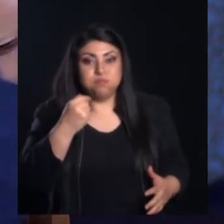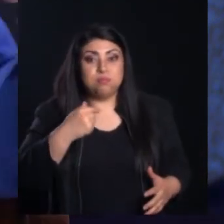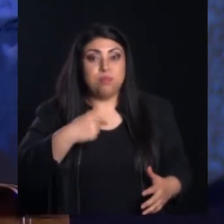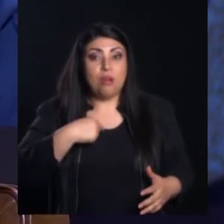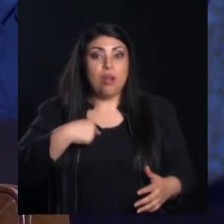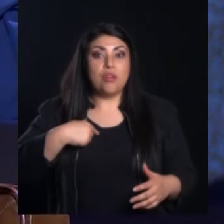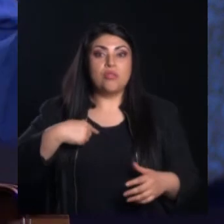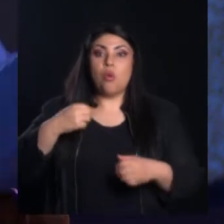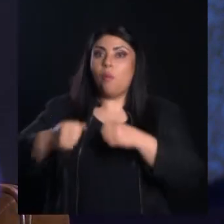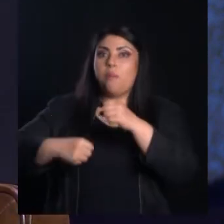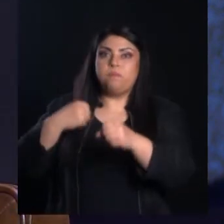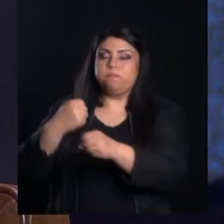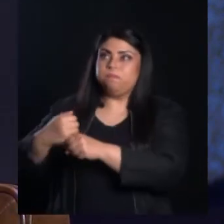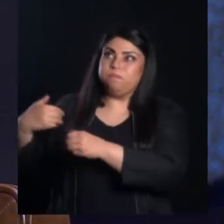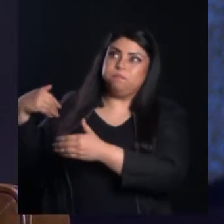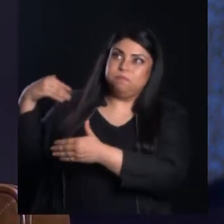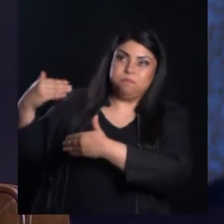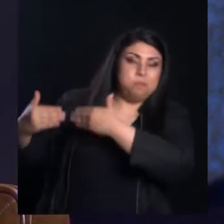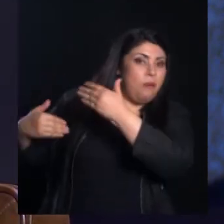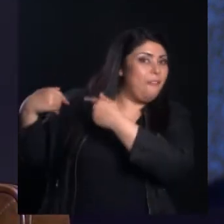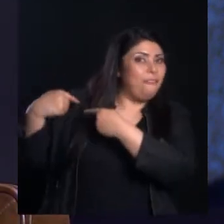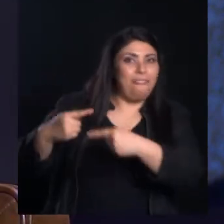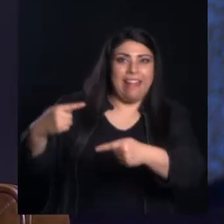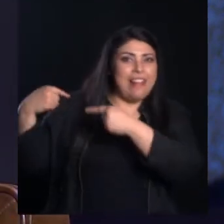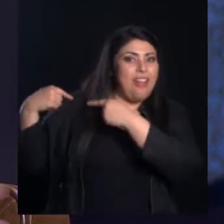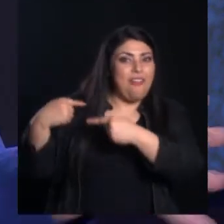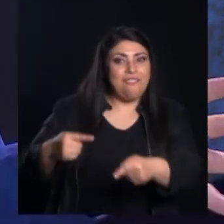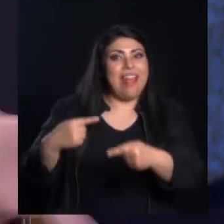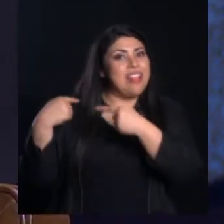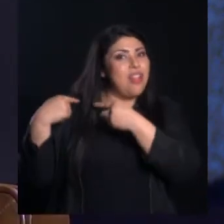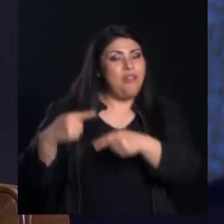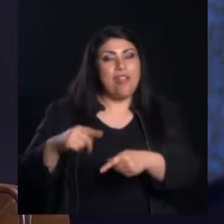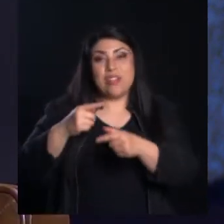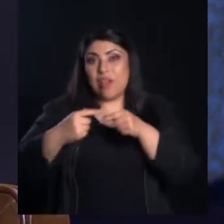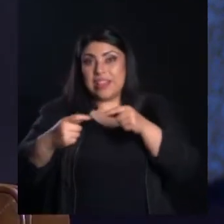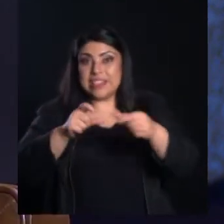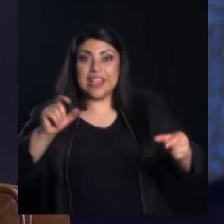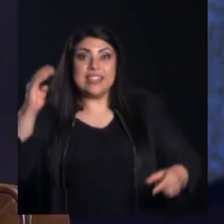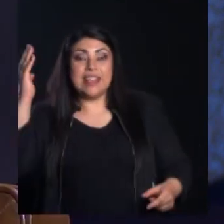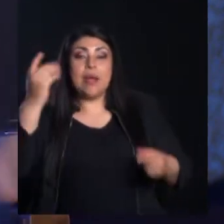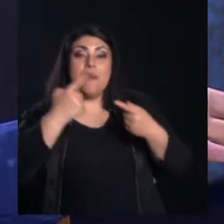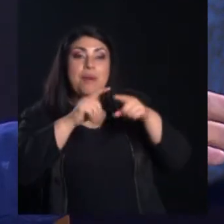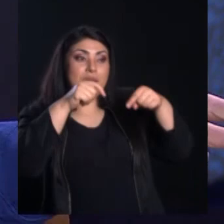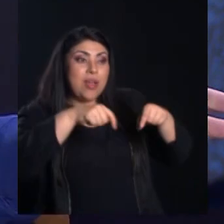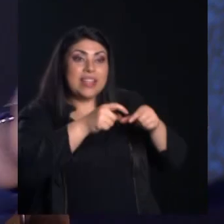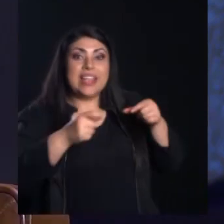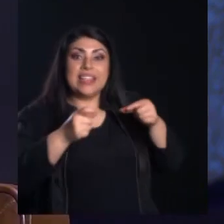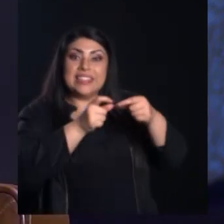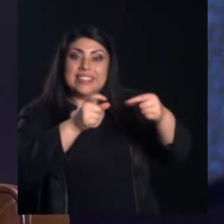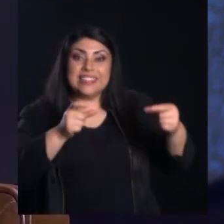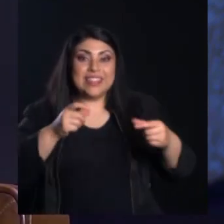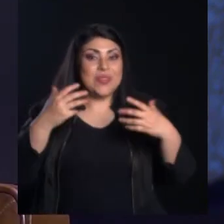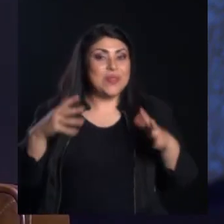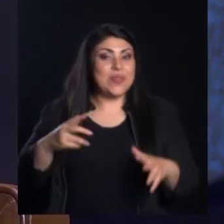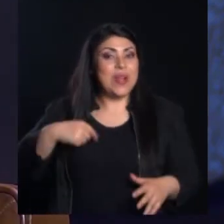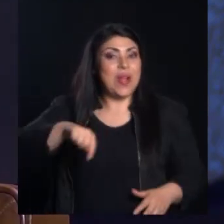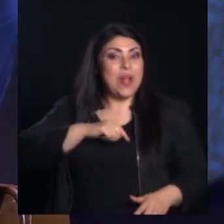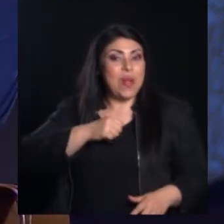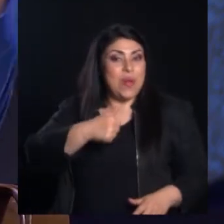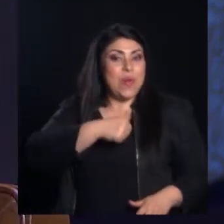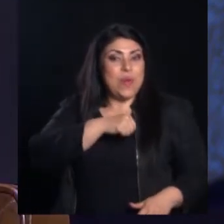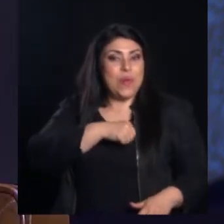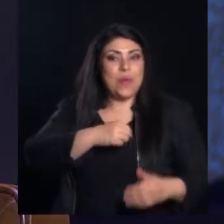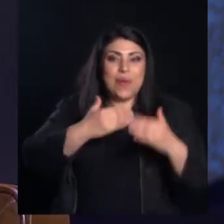venido por años ensancha lo saben pero este ensancha sin duda nos marcó y gracias por la invitación a esta discípula dow y también